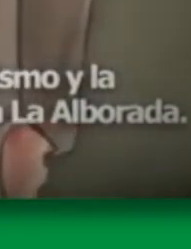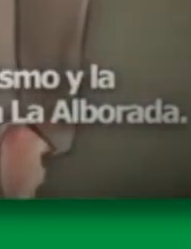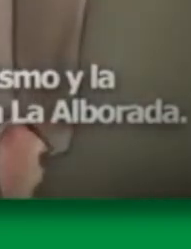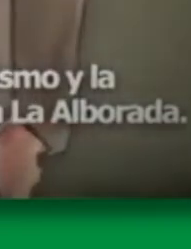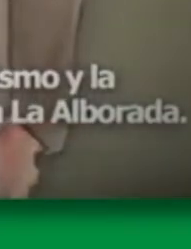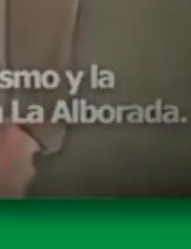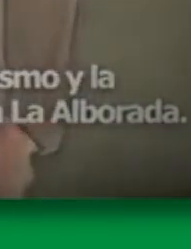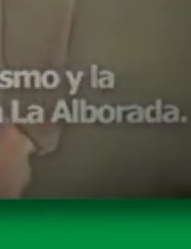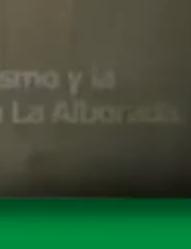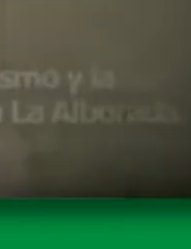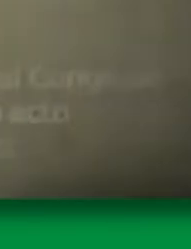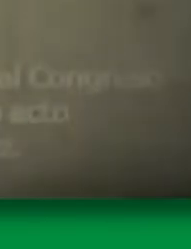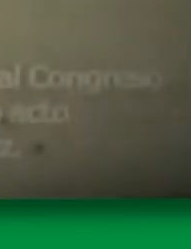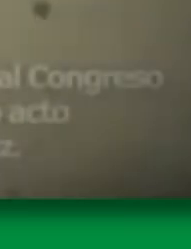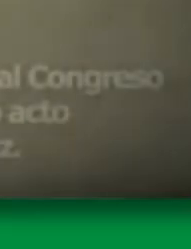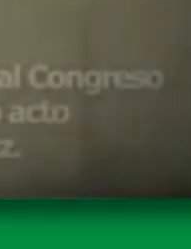Alborada.